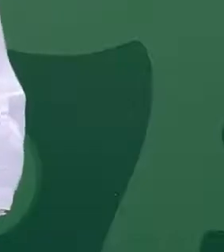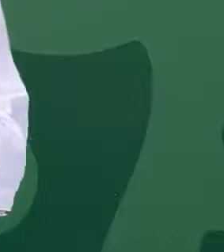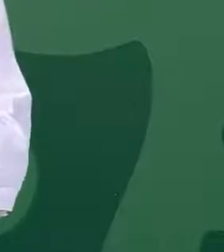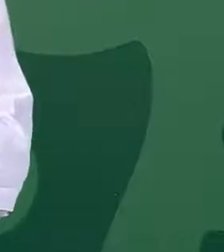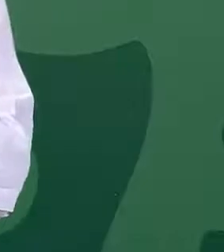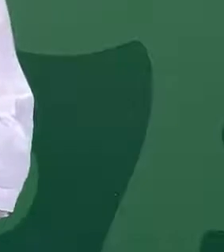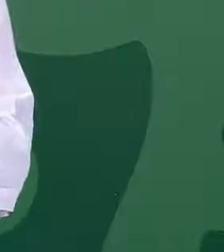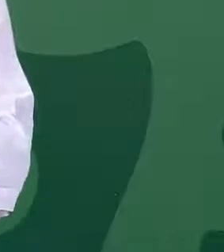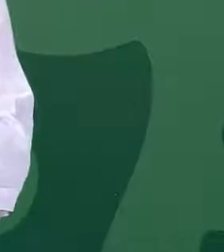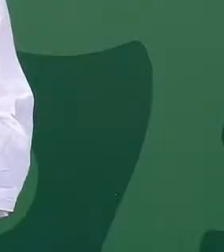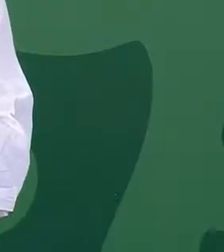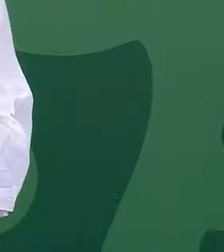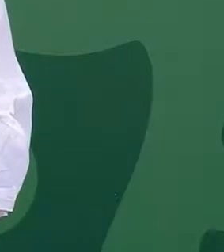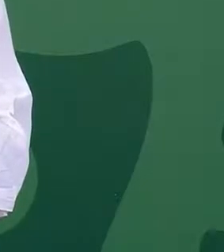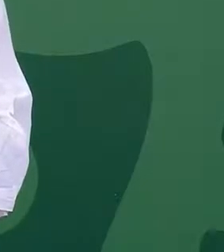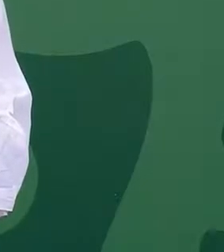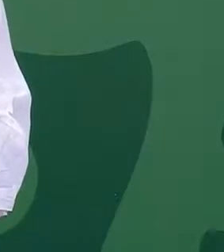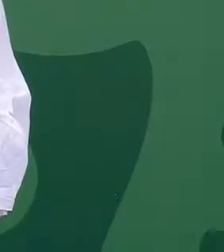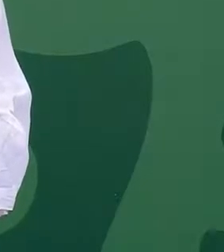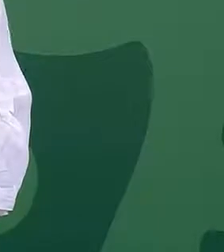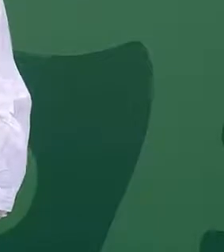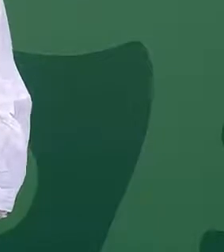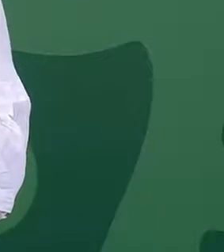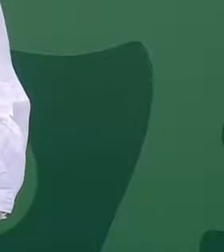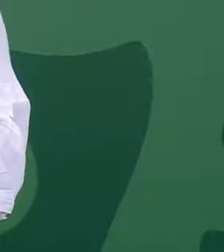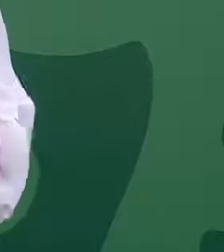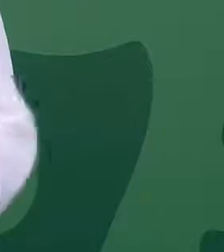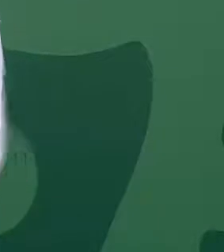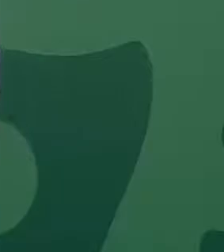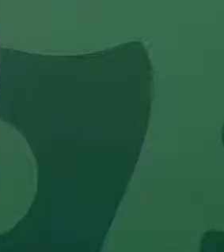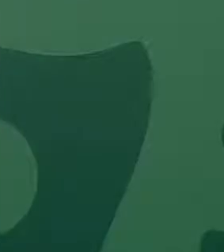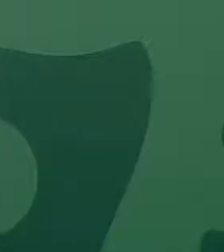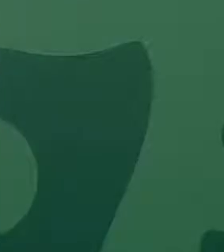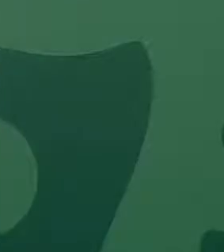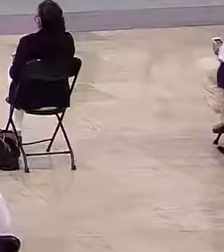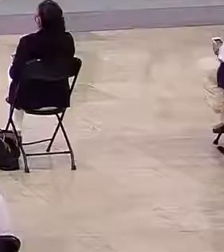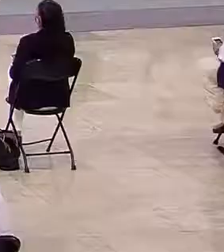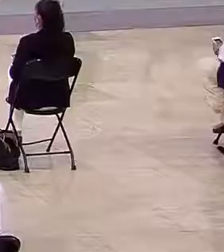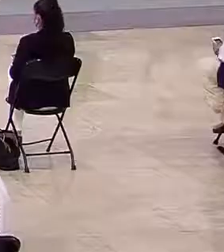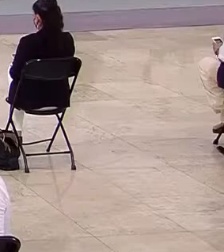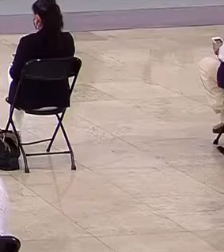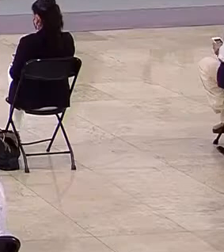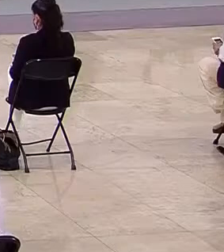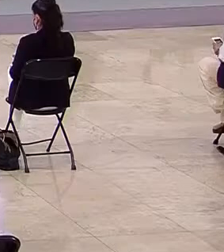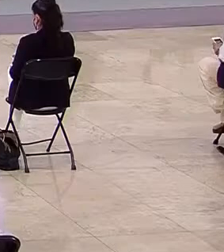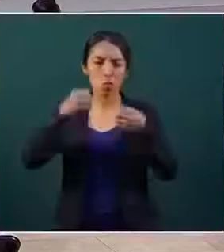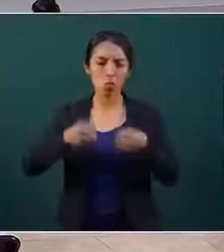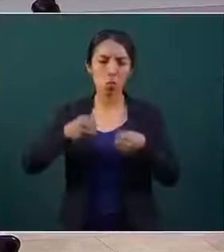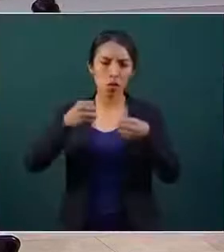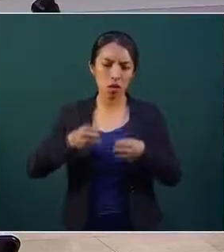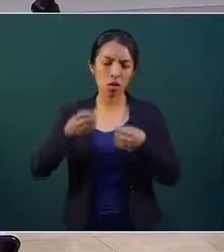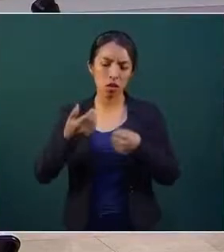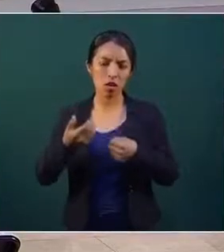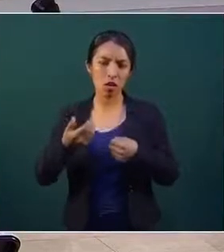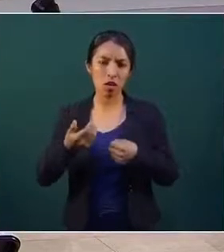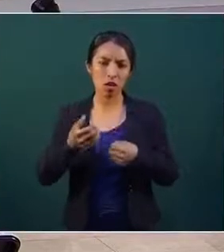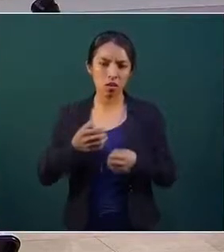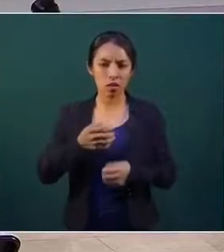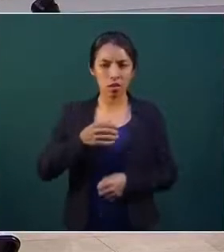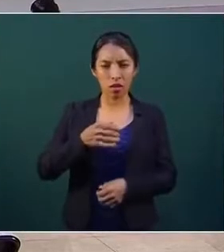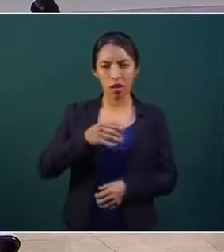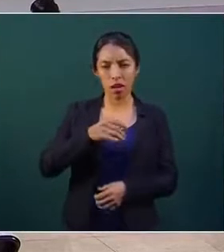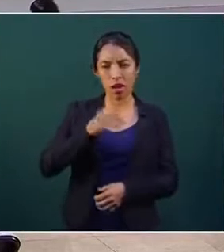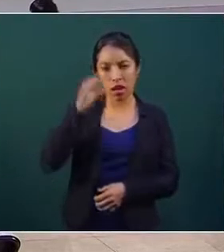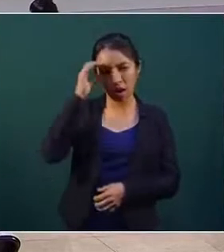estamos al 25%, al 30%. De todas formas, estamos pendientes. Hoy en el